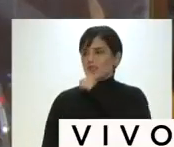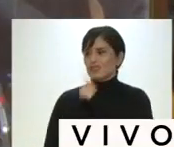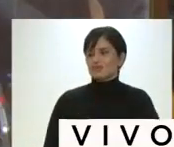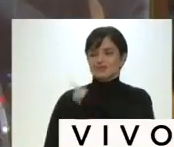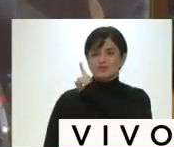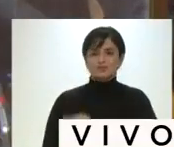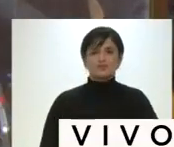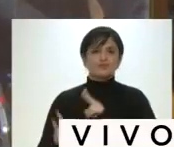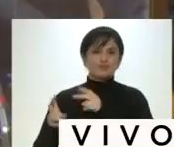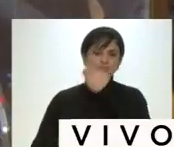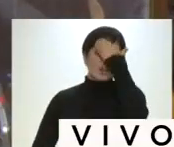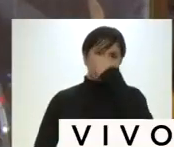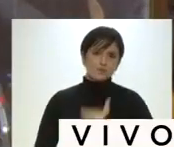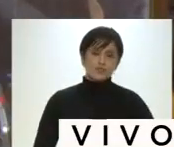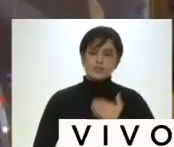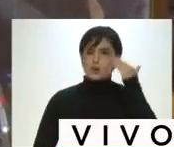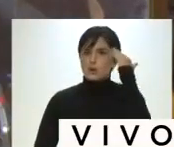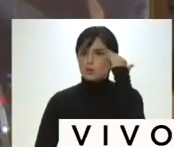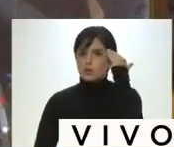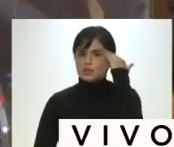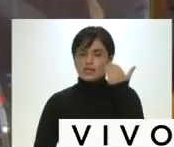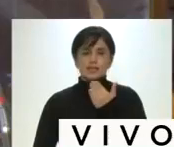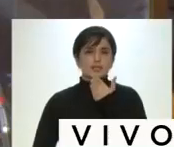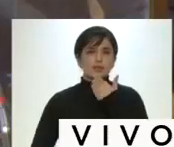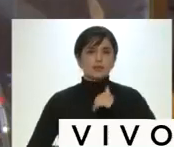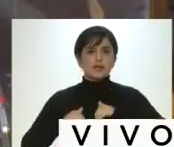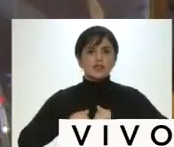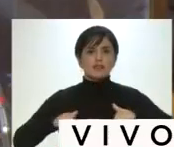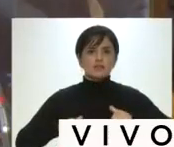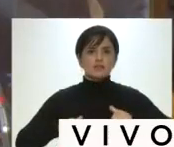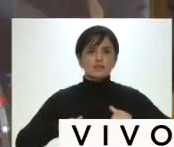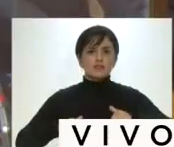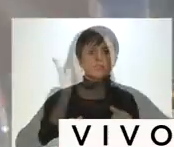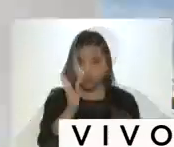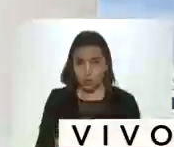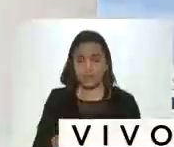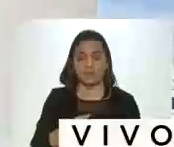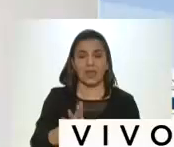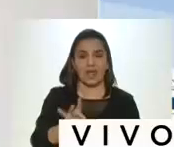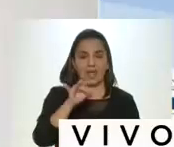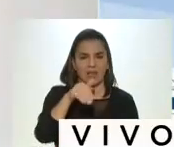físico o mental, como también respecto a la dimisión o renuncia de dicho cargo.